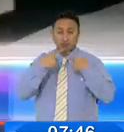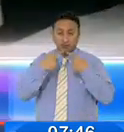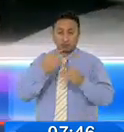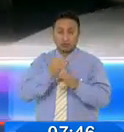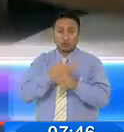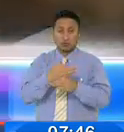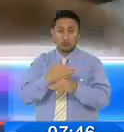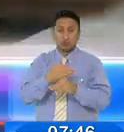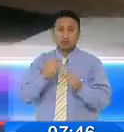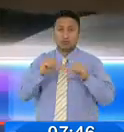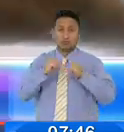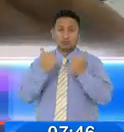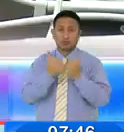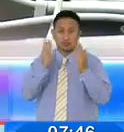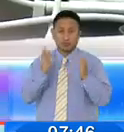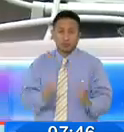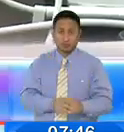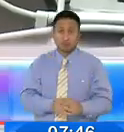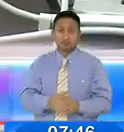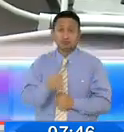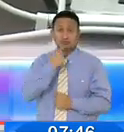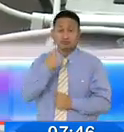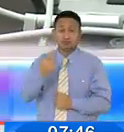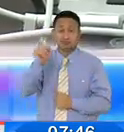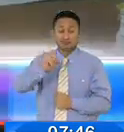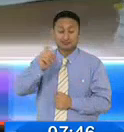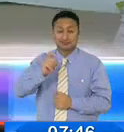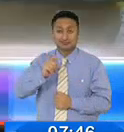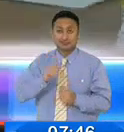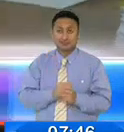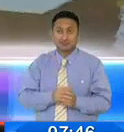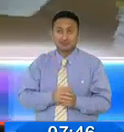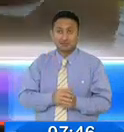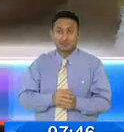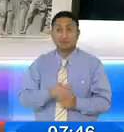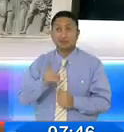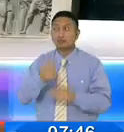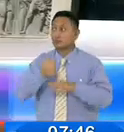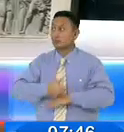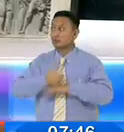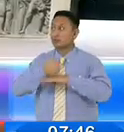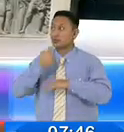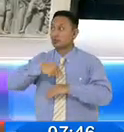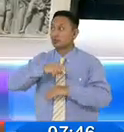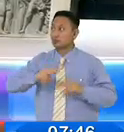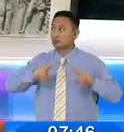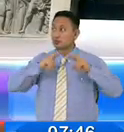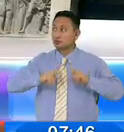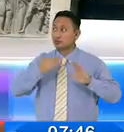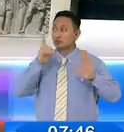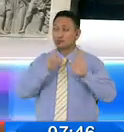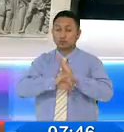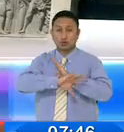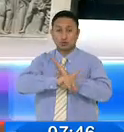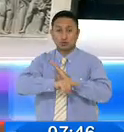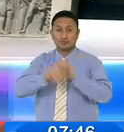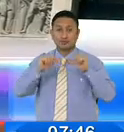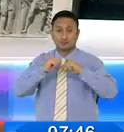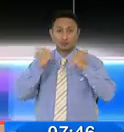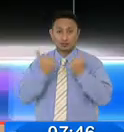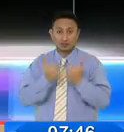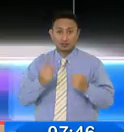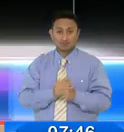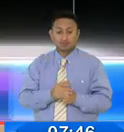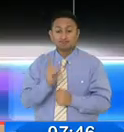la cual se estableció la necesidad que un ente que investigue denuncias de corrupción de asambleístas. El Comité de Ética